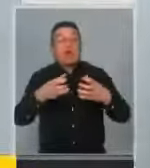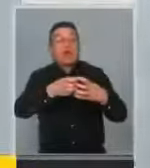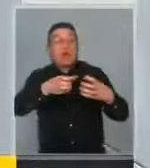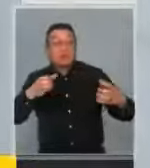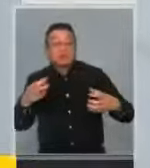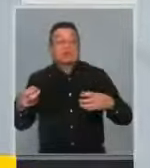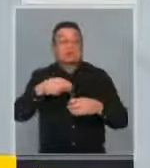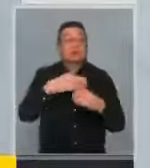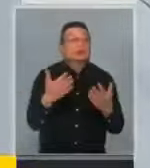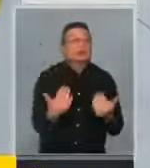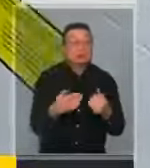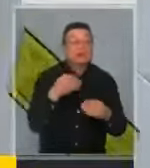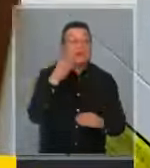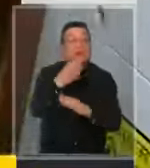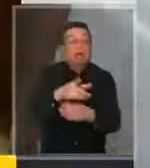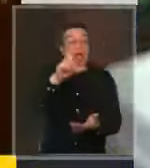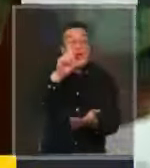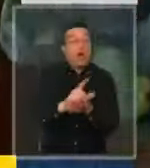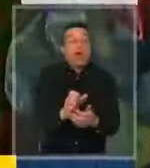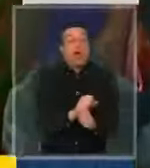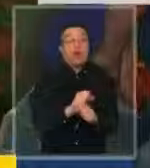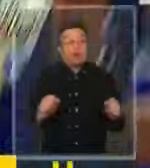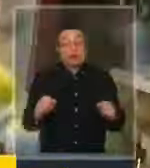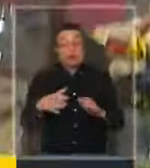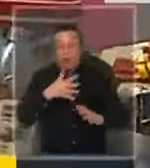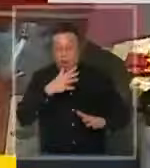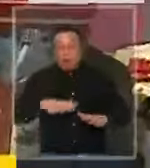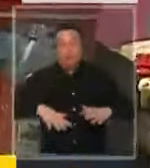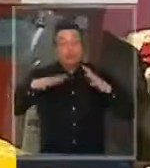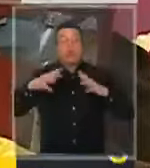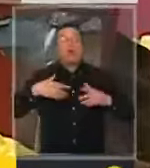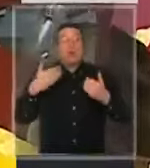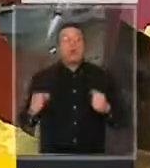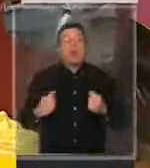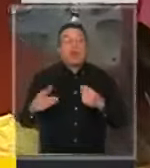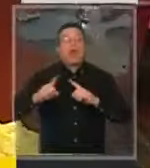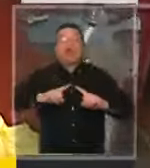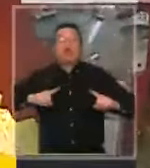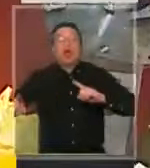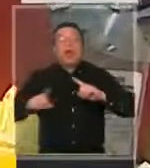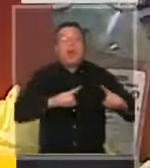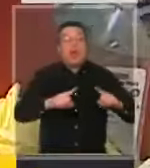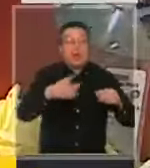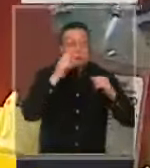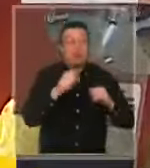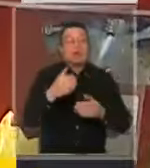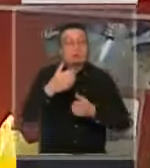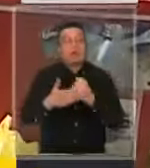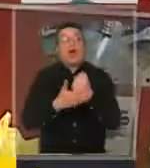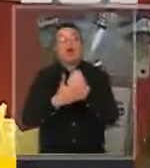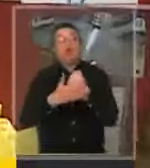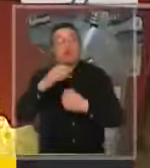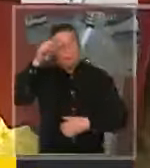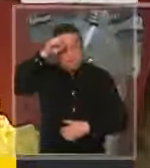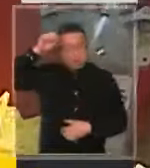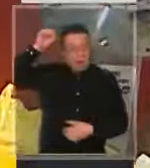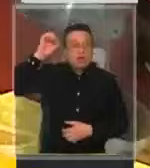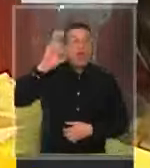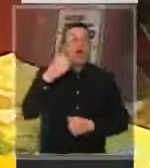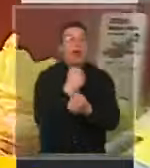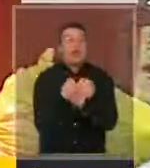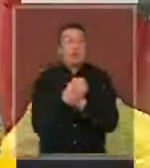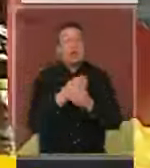se necesitan para llegar a ese lugar porque están inundados, se pueda coordinar. Sabemos siempre la buena voluntad del trabajo de bomberos, de carabineros, que puede, del ejército,